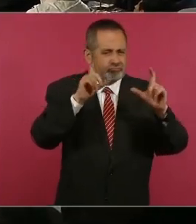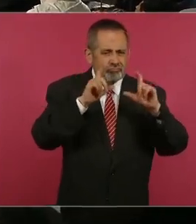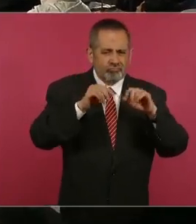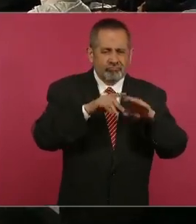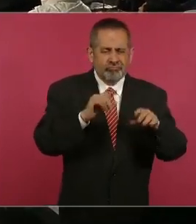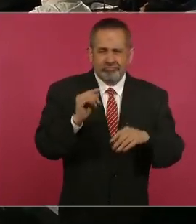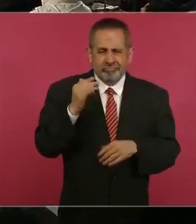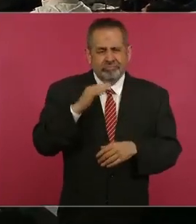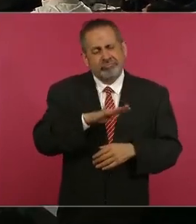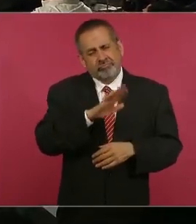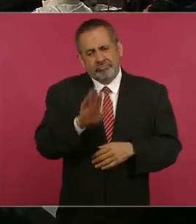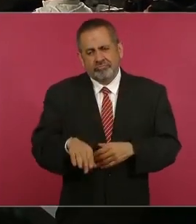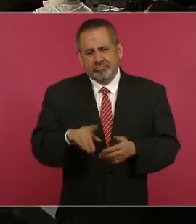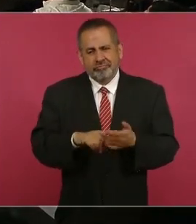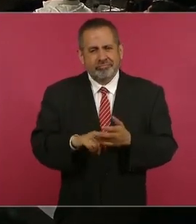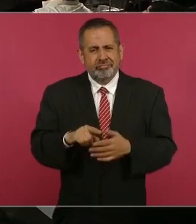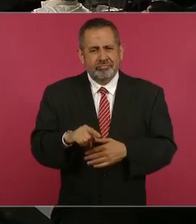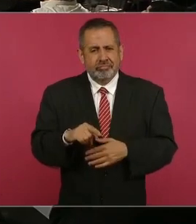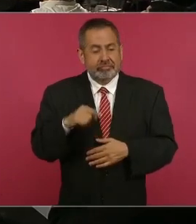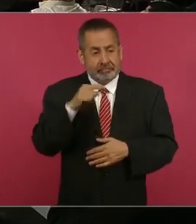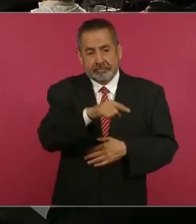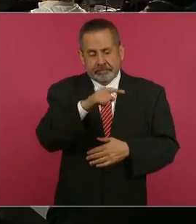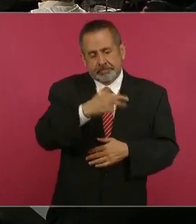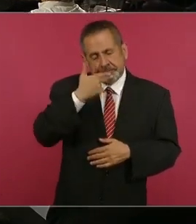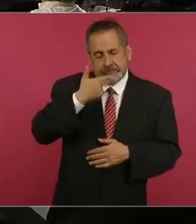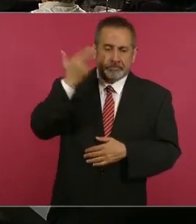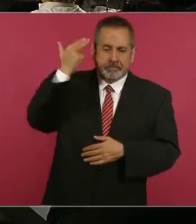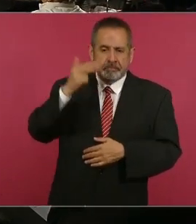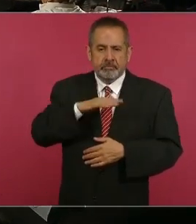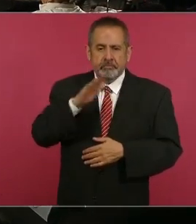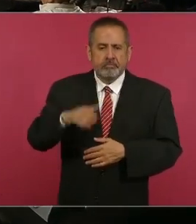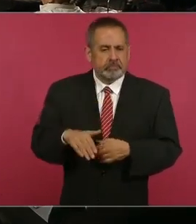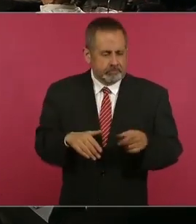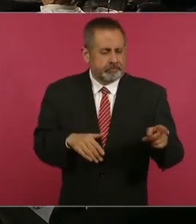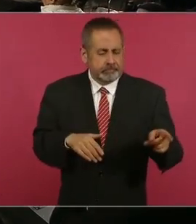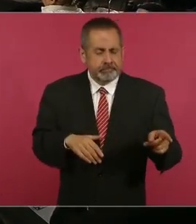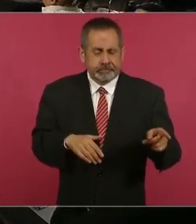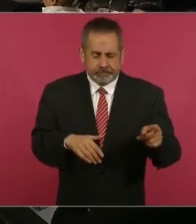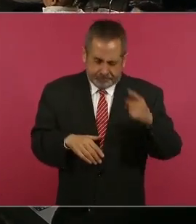que falleció lamentablemente, él se quitó la vida,